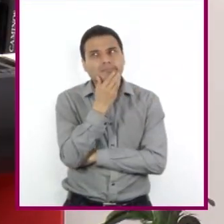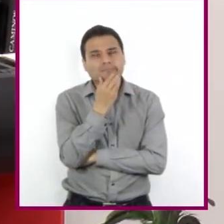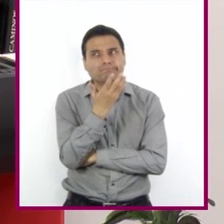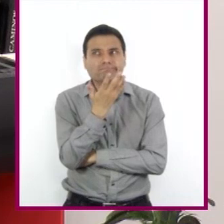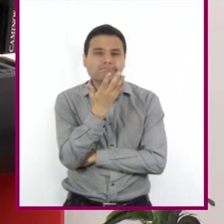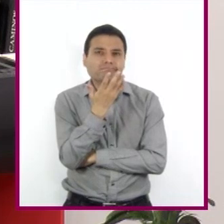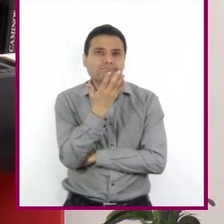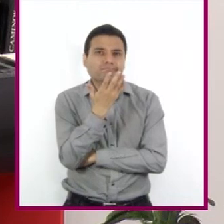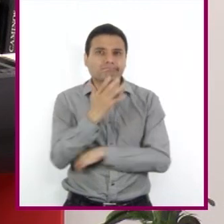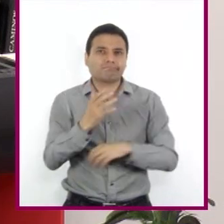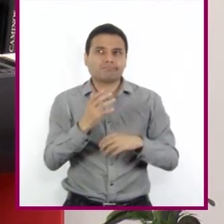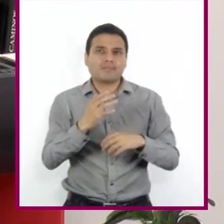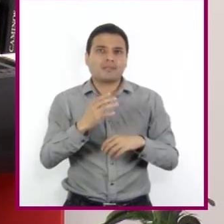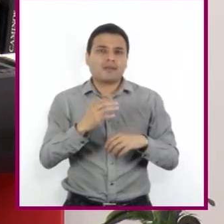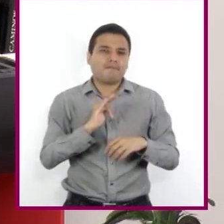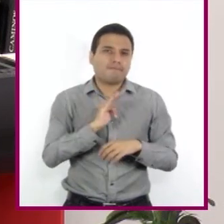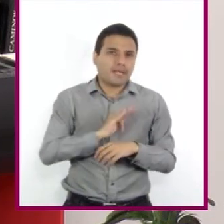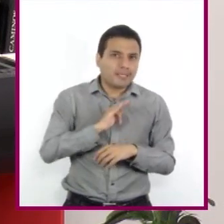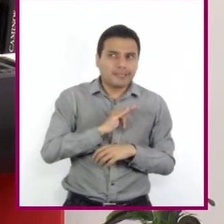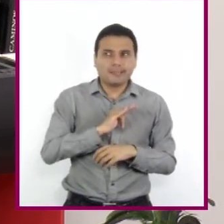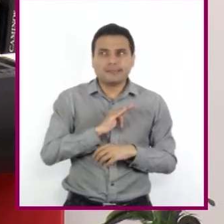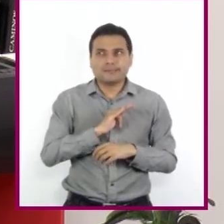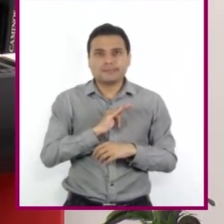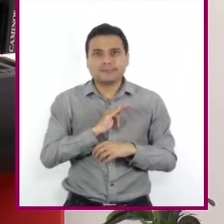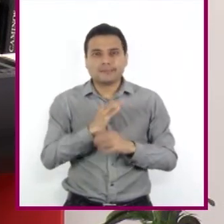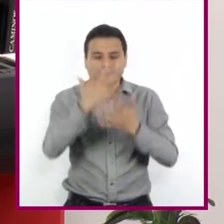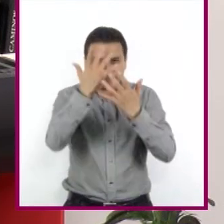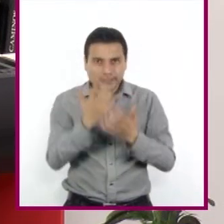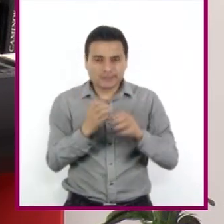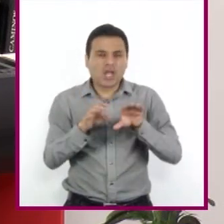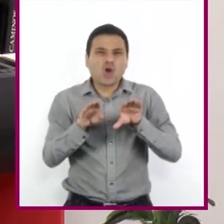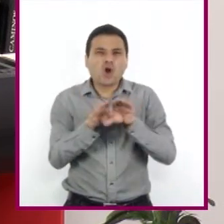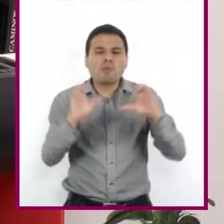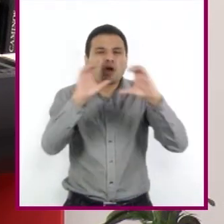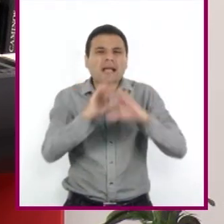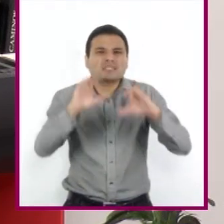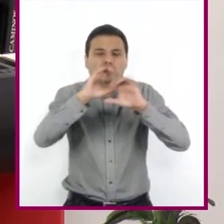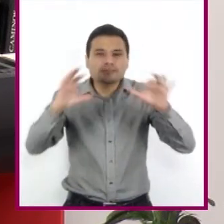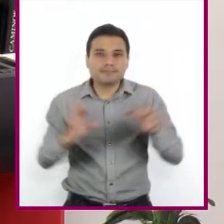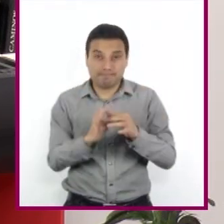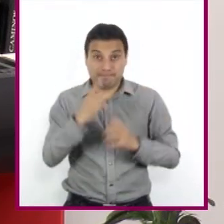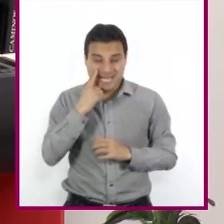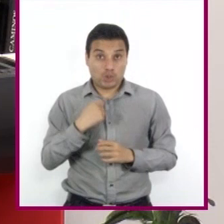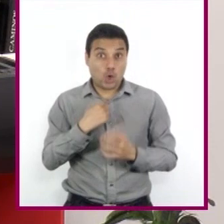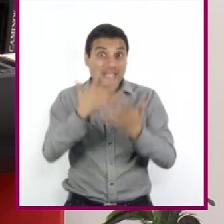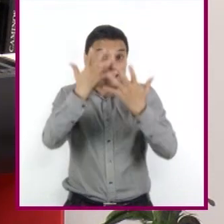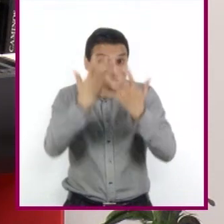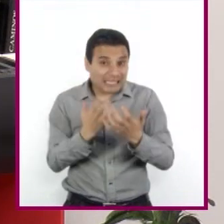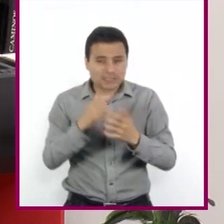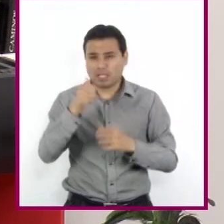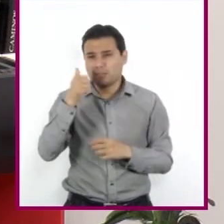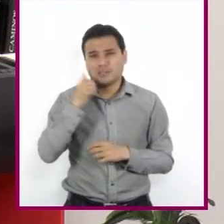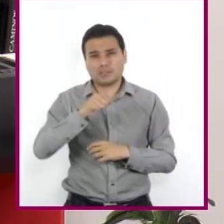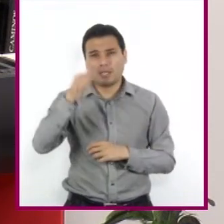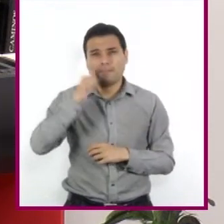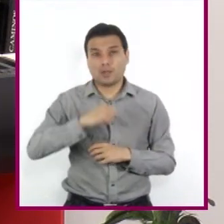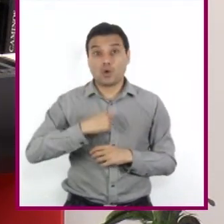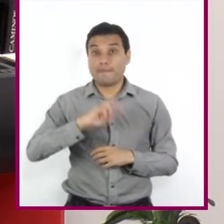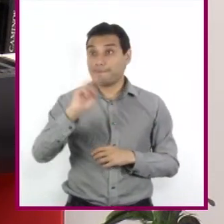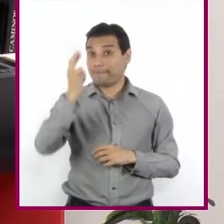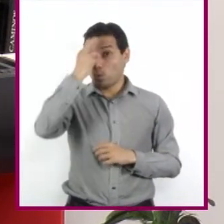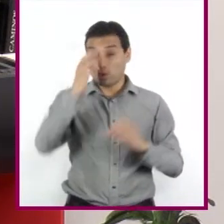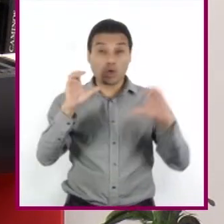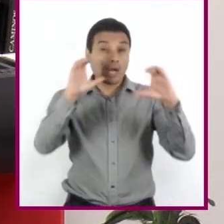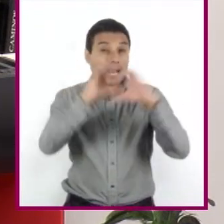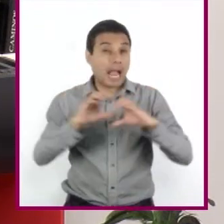distintos estados de ánimo de su personaje. Por ejemplo, cuando estoy triste, generalmente me acuerdo de